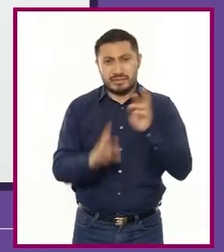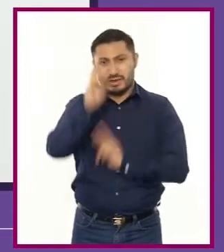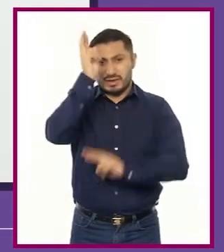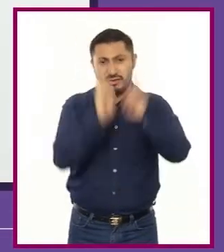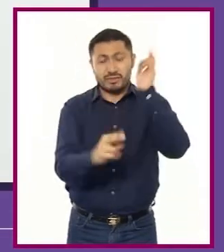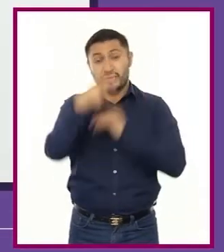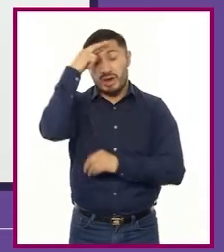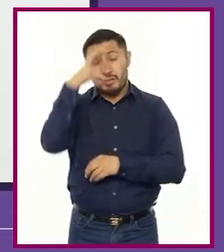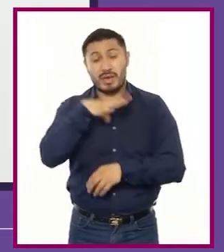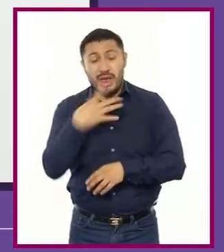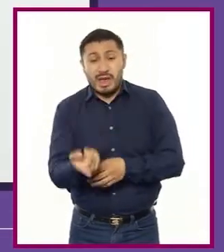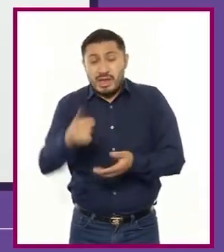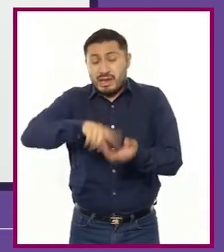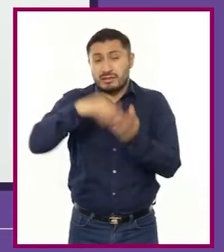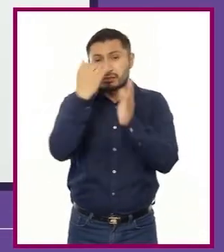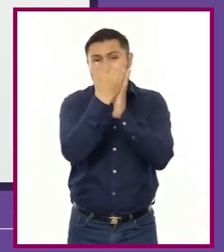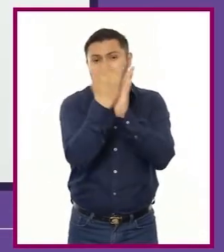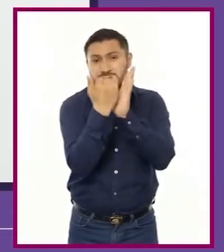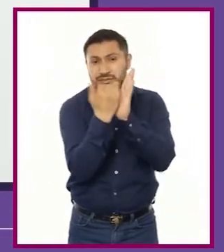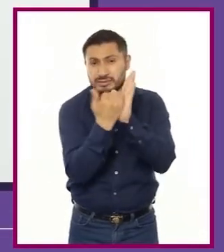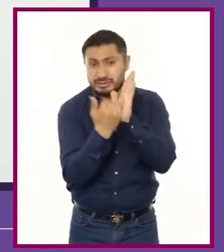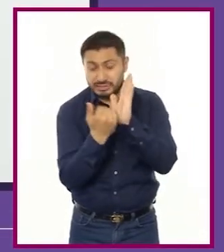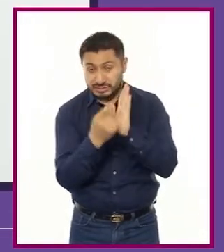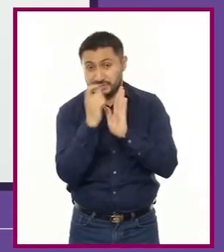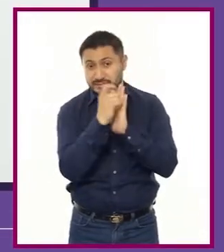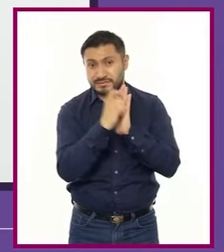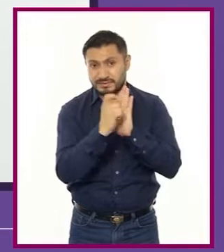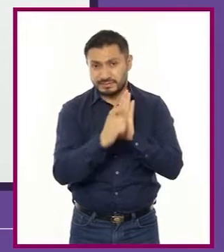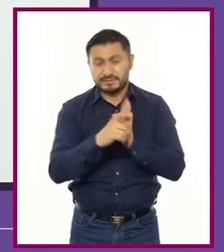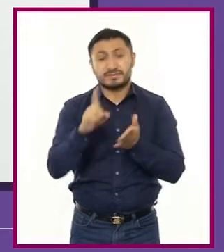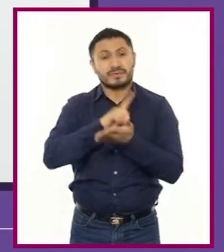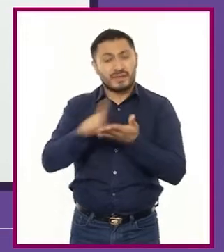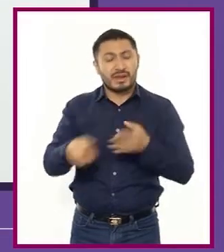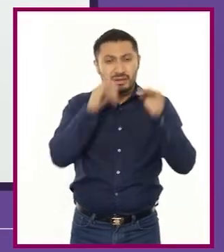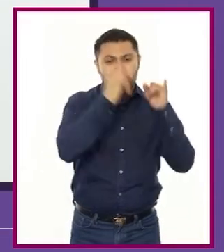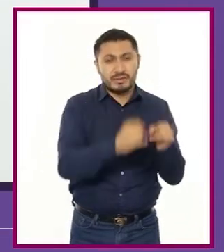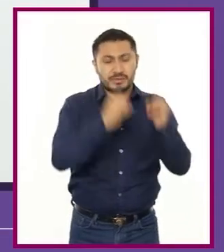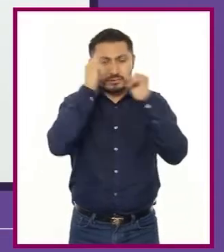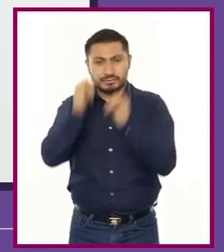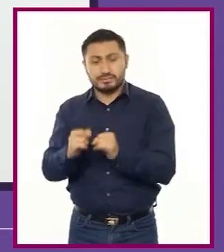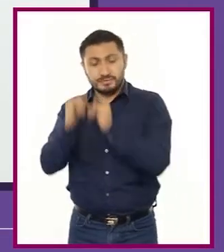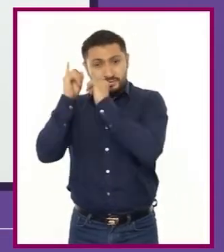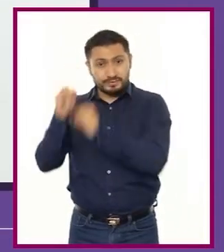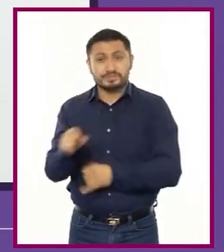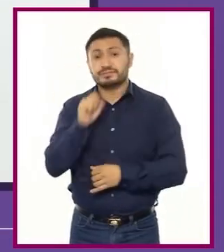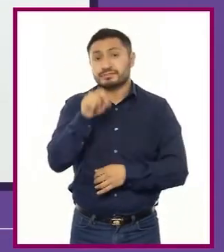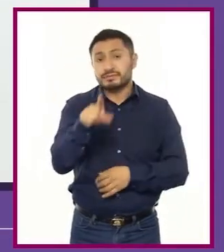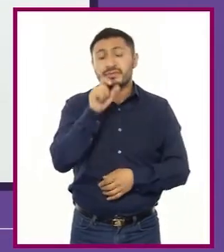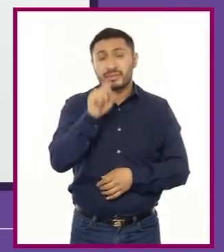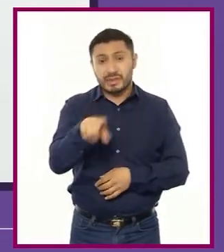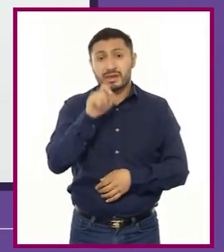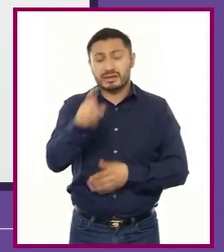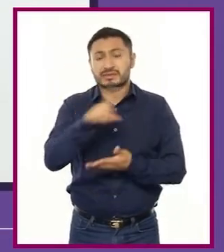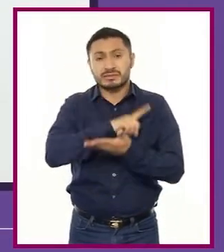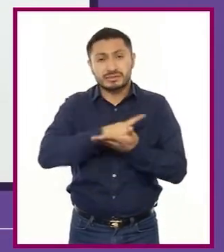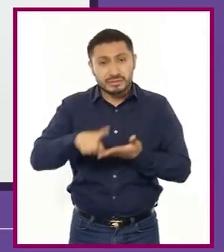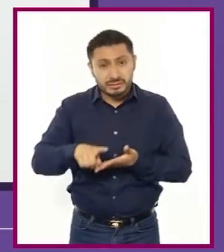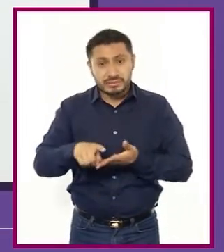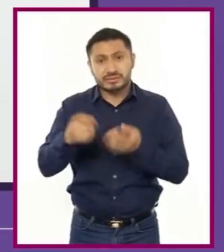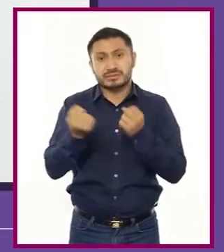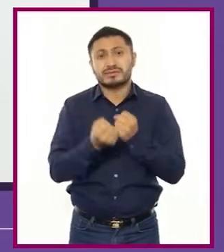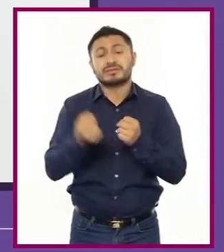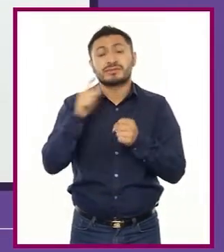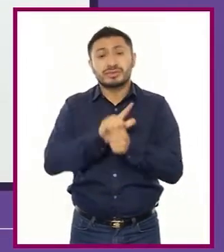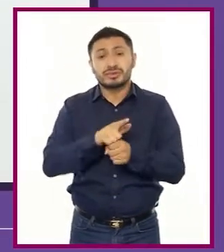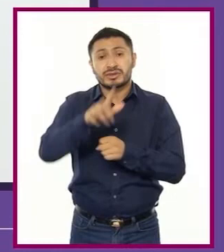se incorporan al texto constitucional no solamente los derechos individuales, sino también los llamados derechos